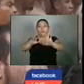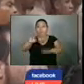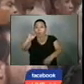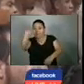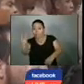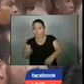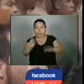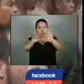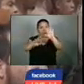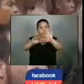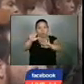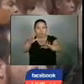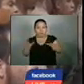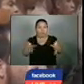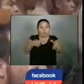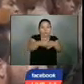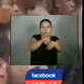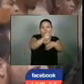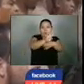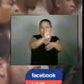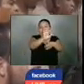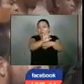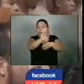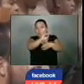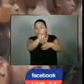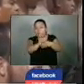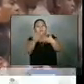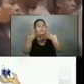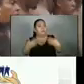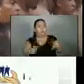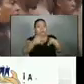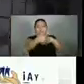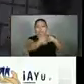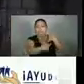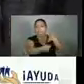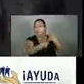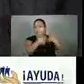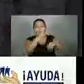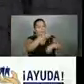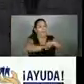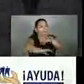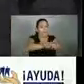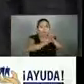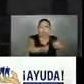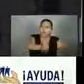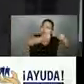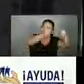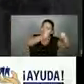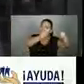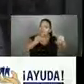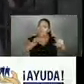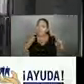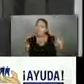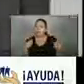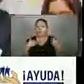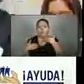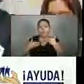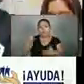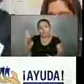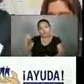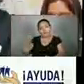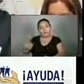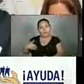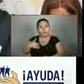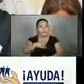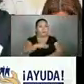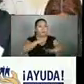83% de 45.000 pandilleros detenidos en el régimen de excepción ya se encuentran procesados y guardando prisión, según detalló el